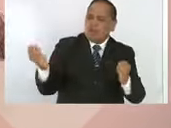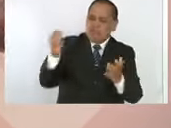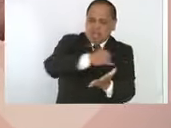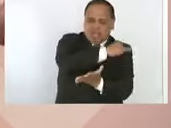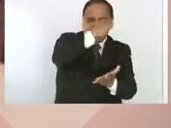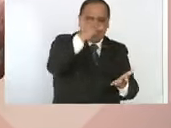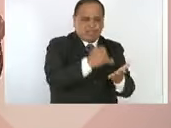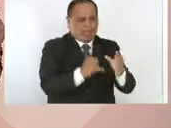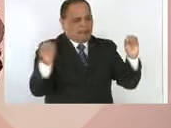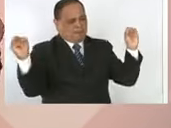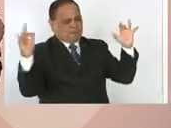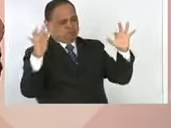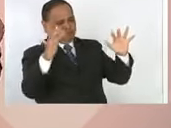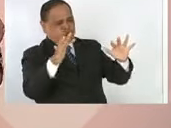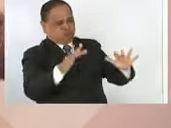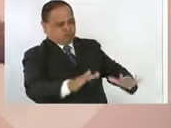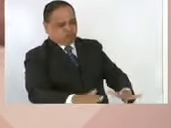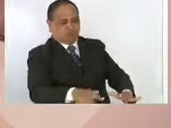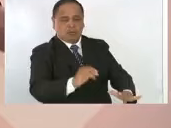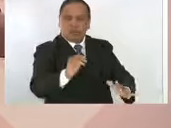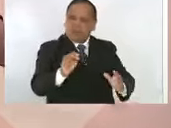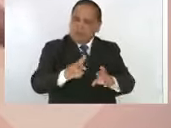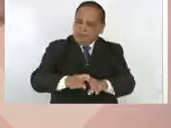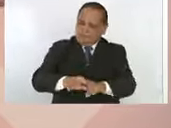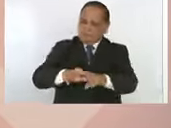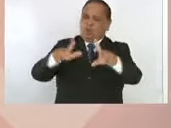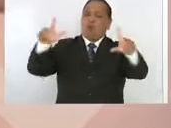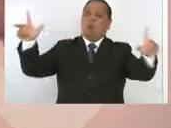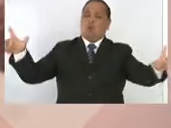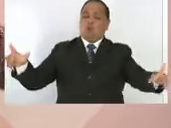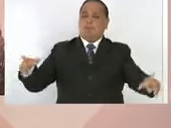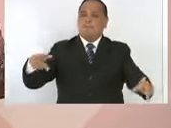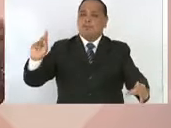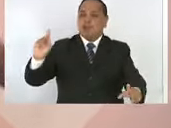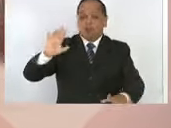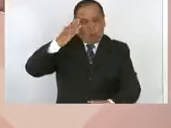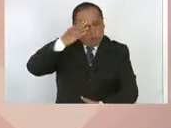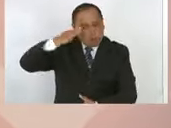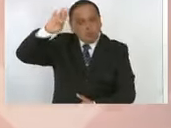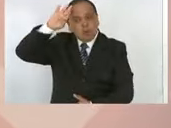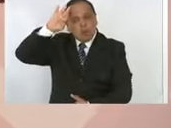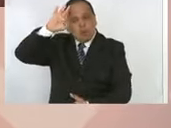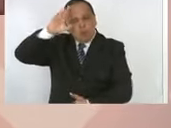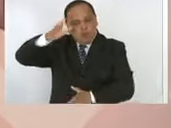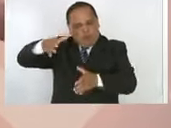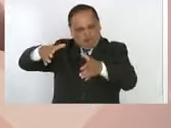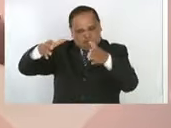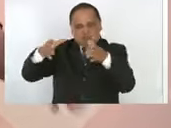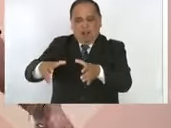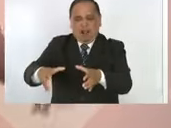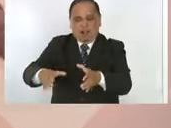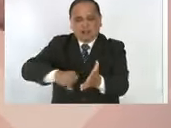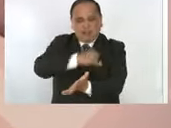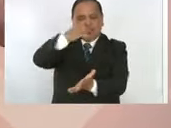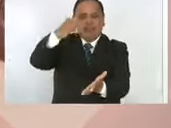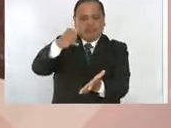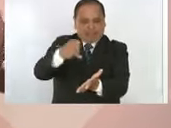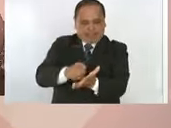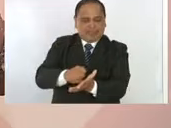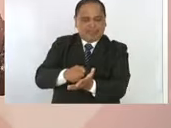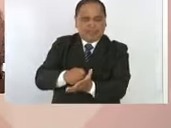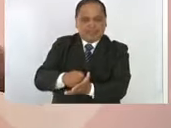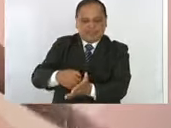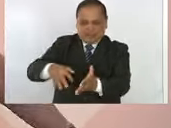isla todo un imperio. Y se rompieron las olas y no se movió Cuba, porque la gran isla es de acero, es